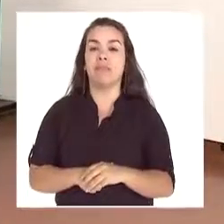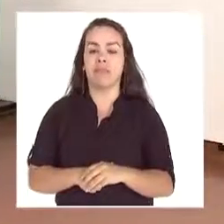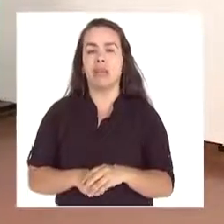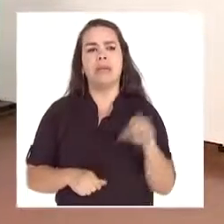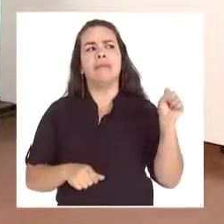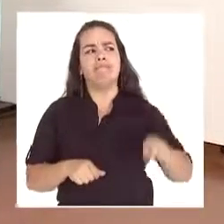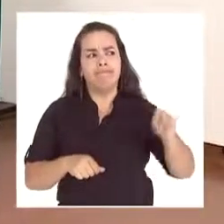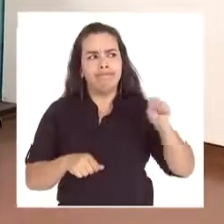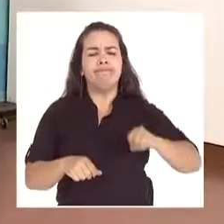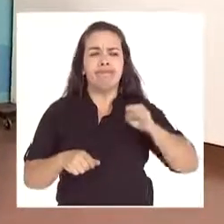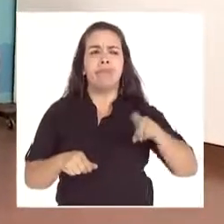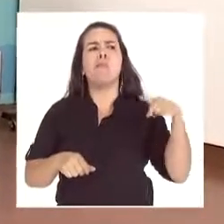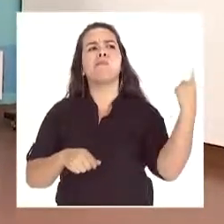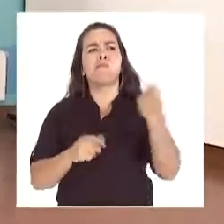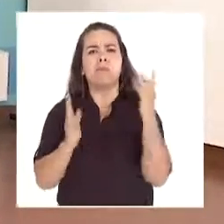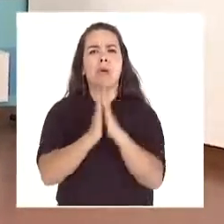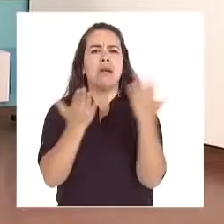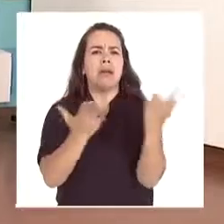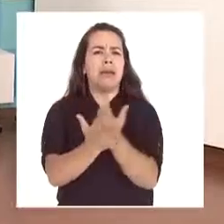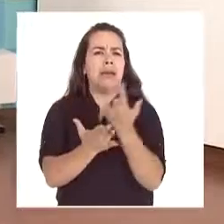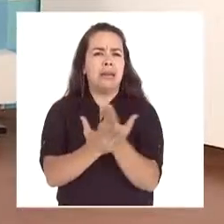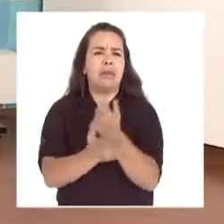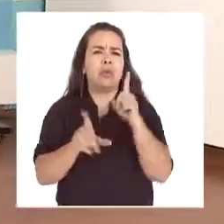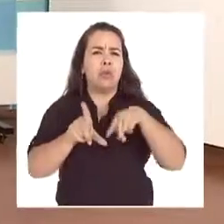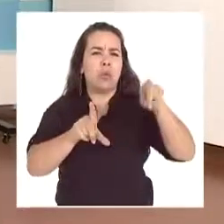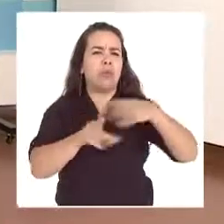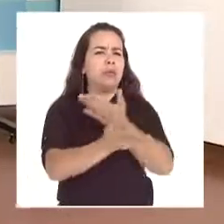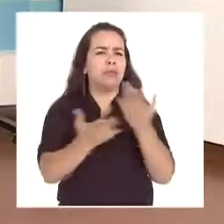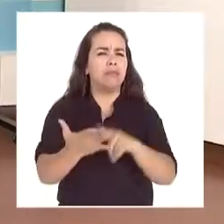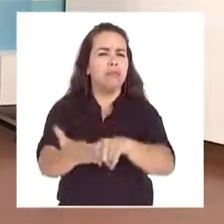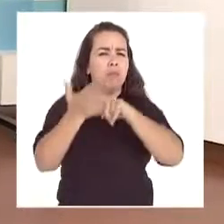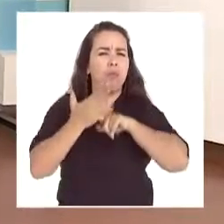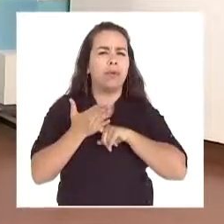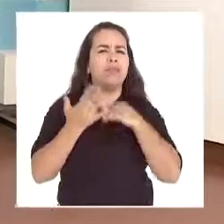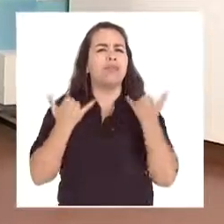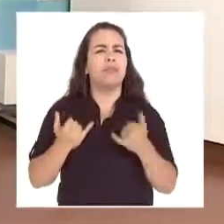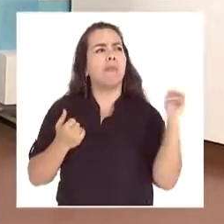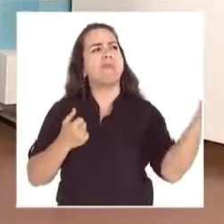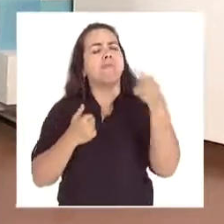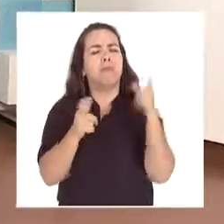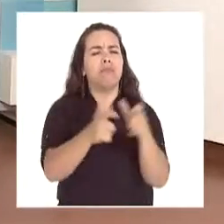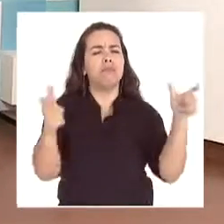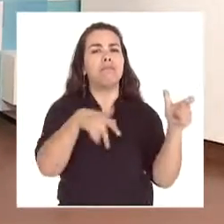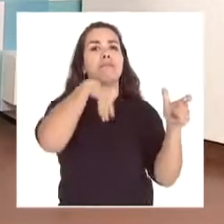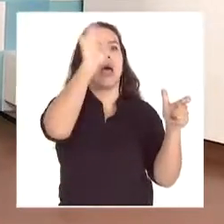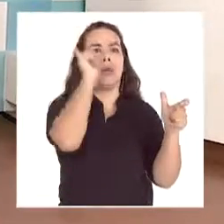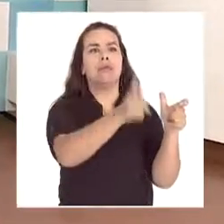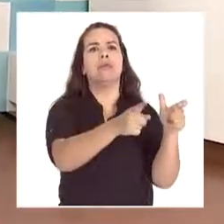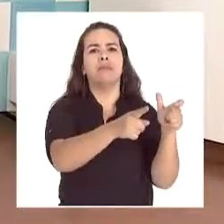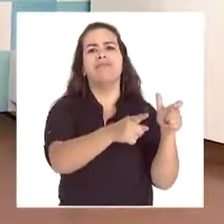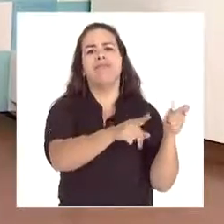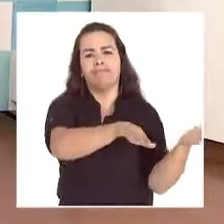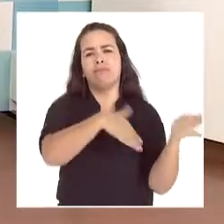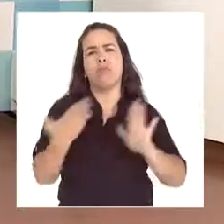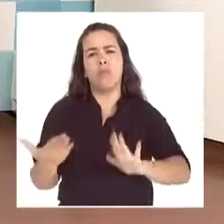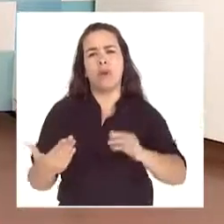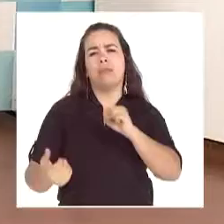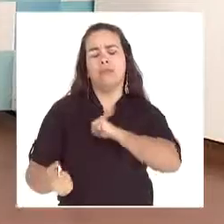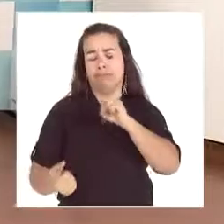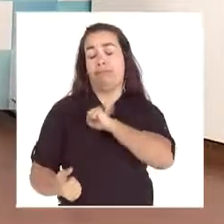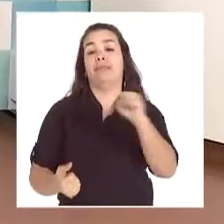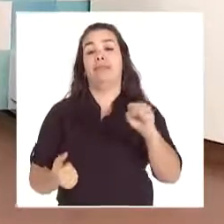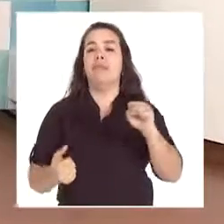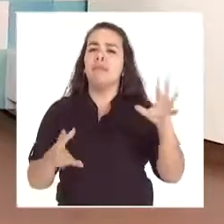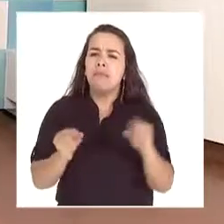las estadísticas nos muestran que la enfermedad cardiovascular sigue siendo la principal causa de muerte en el mundo, que cada